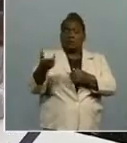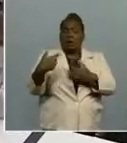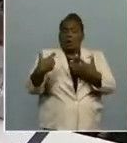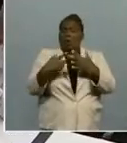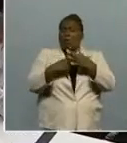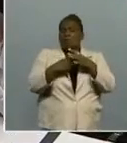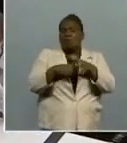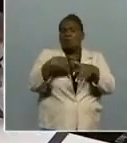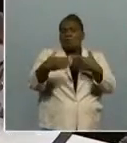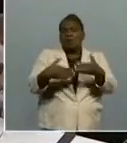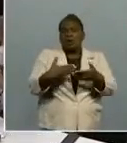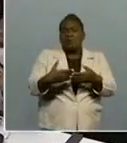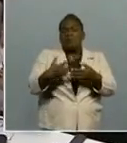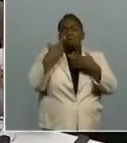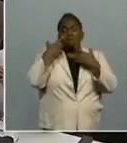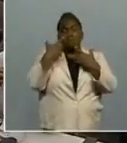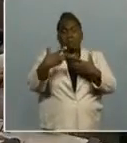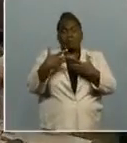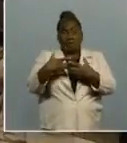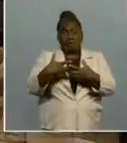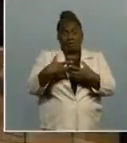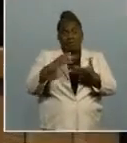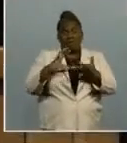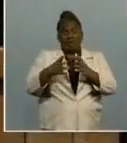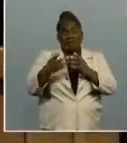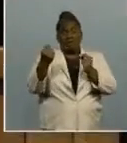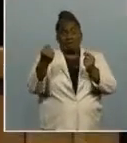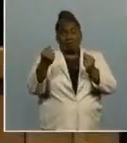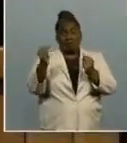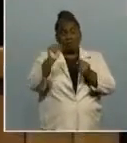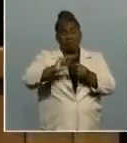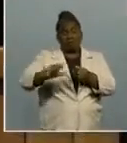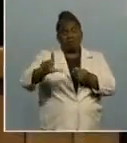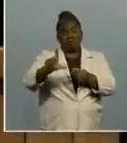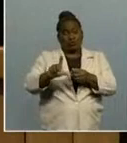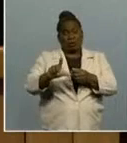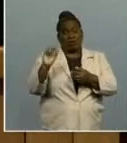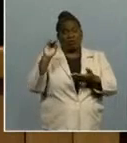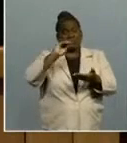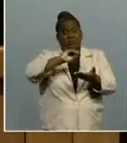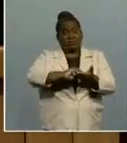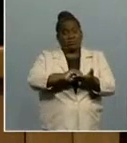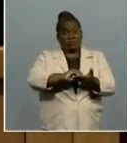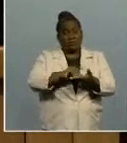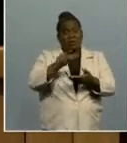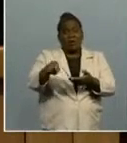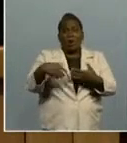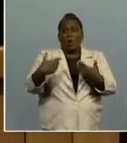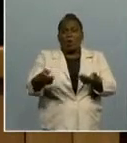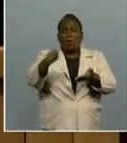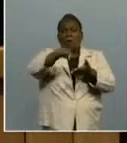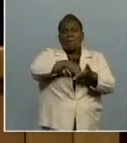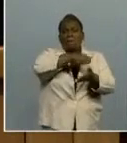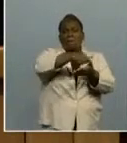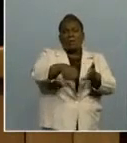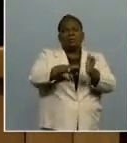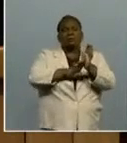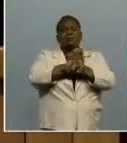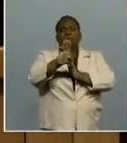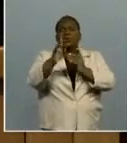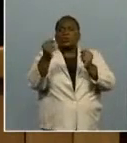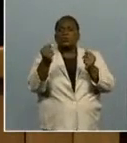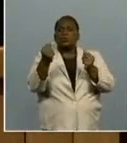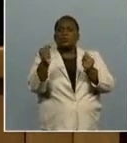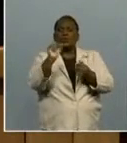proceso de actualización del modelo económico y social y la implementación de la estrategia en el plan nacional de desarrollo económico